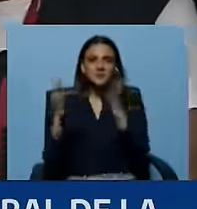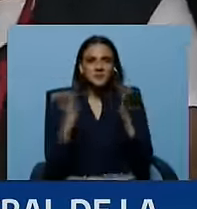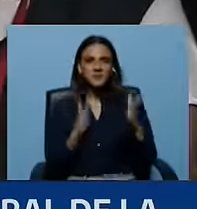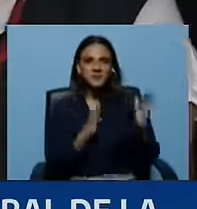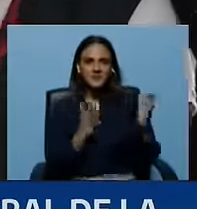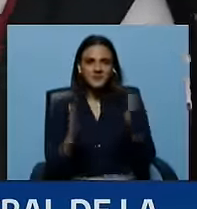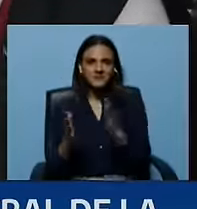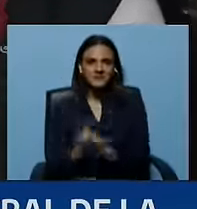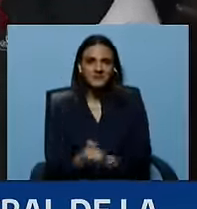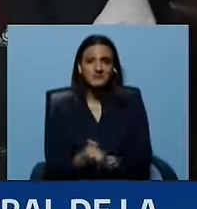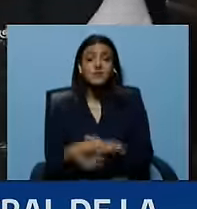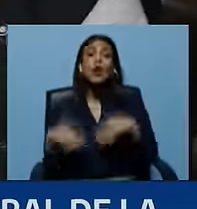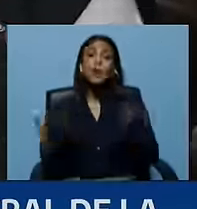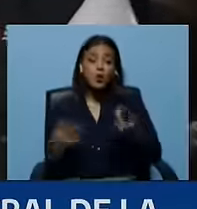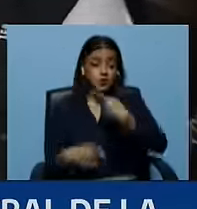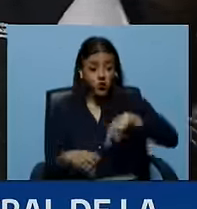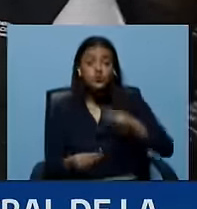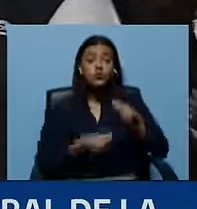Y tenemos el sistema.